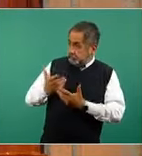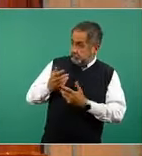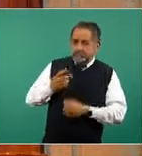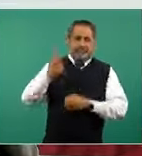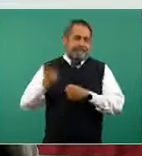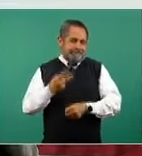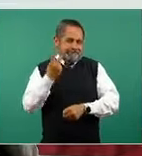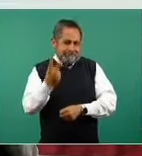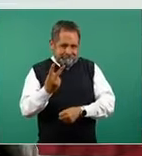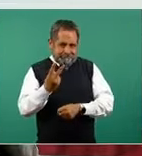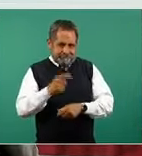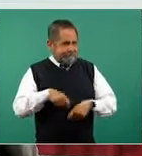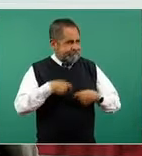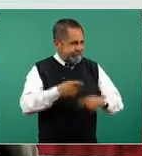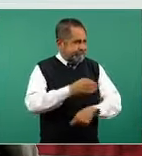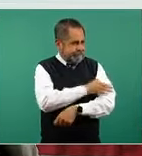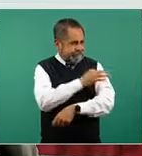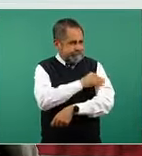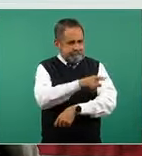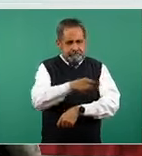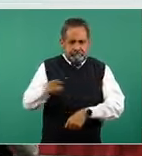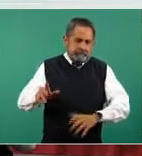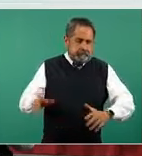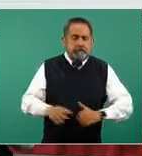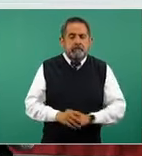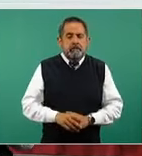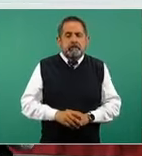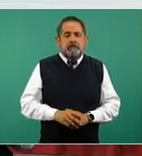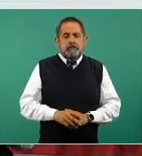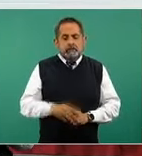segundas dosis. Veamos la siguiente